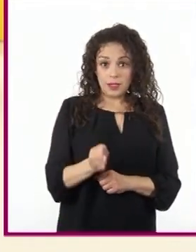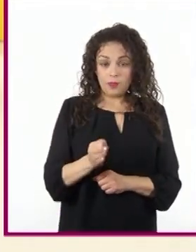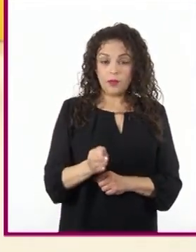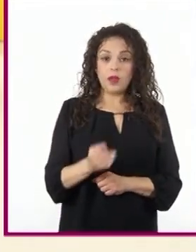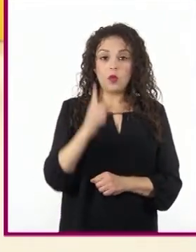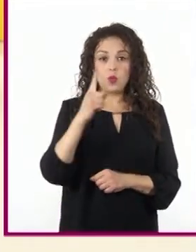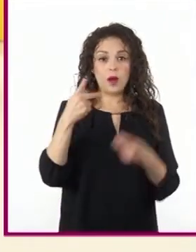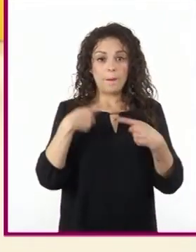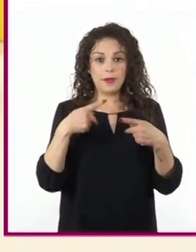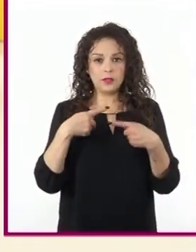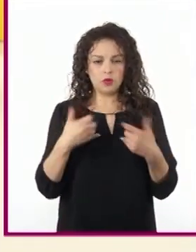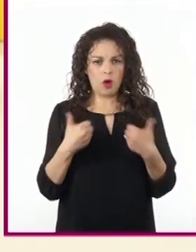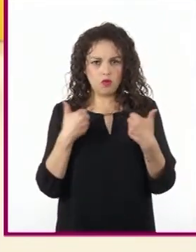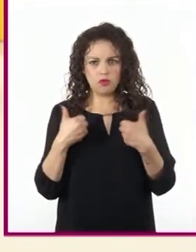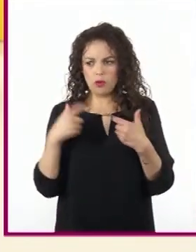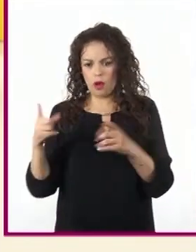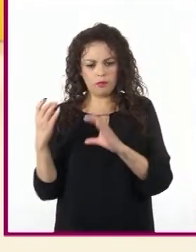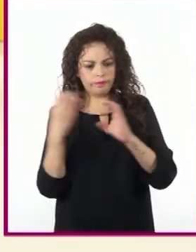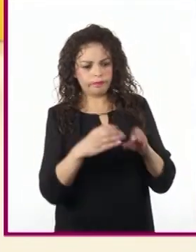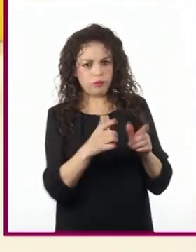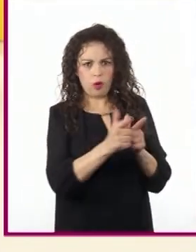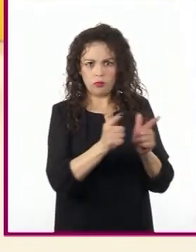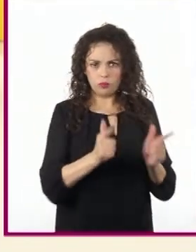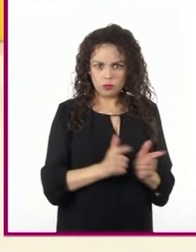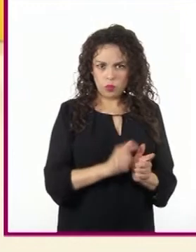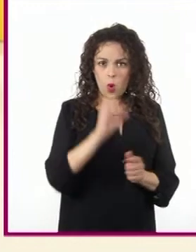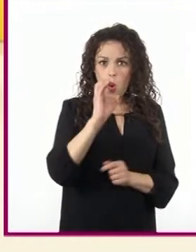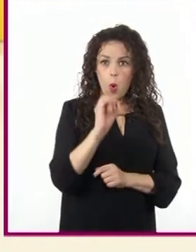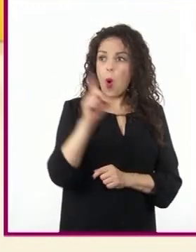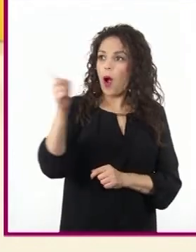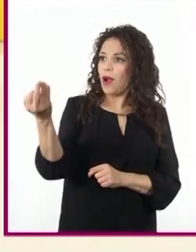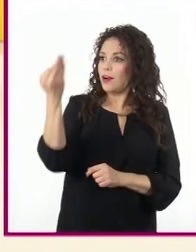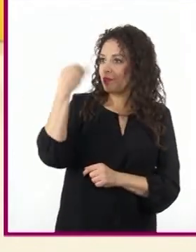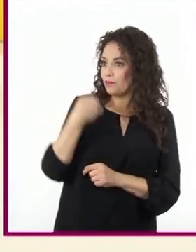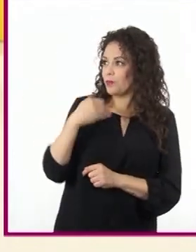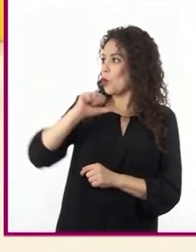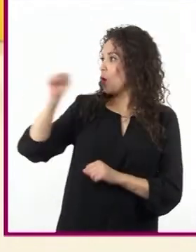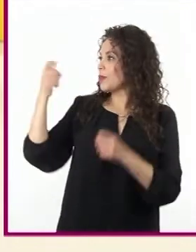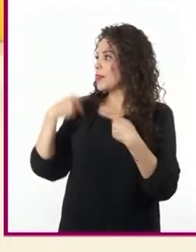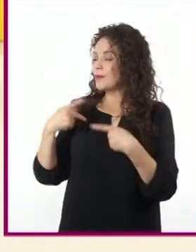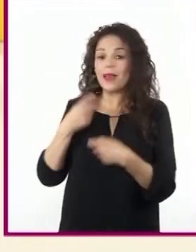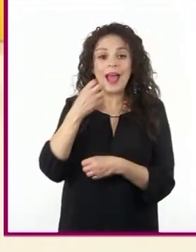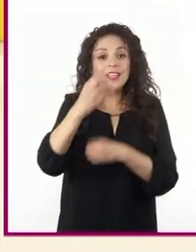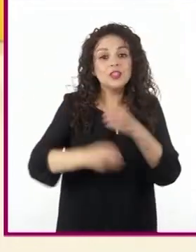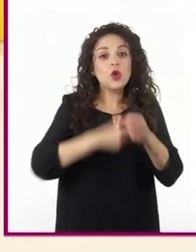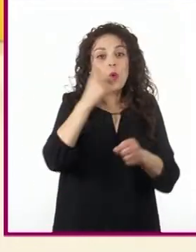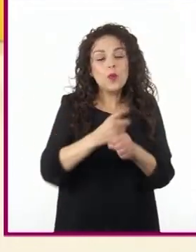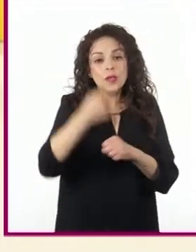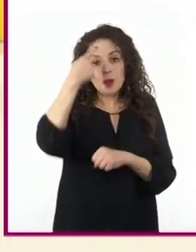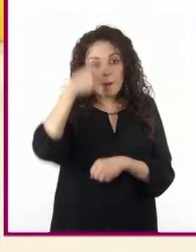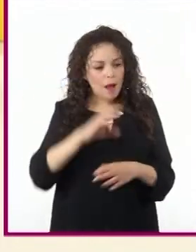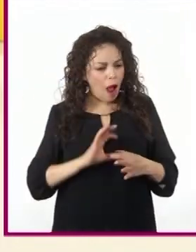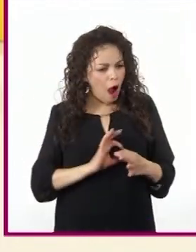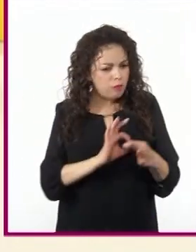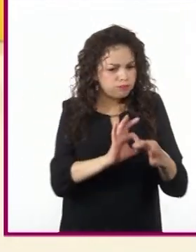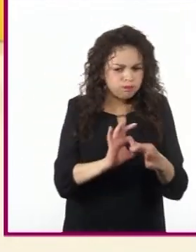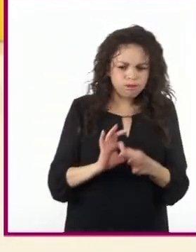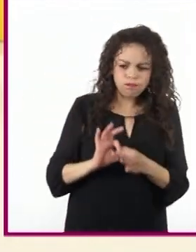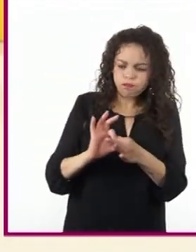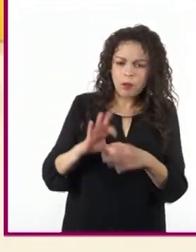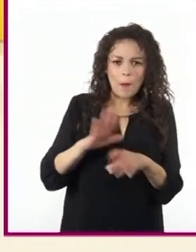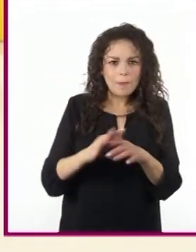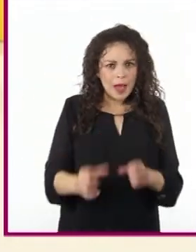grupo o reciben la aceptación de otras y otros, esta es una oportunidad de crear lazos sólidos con otras